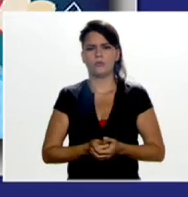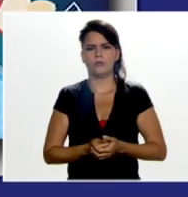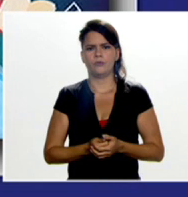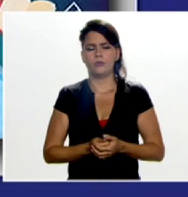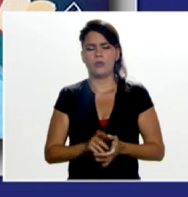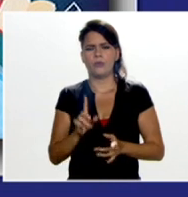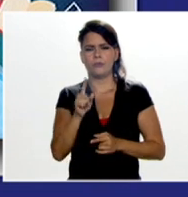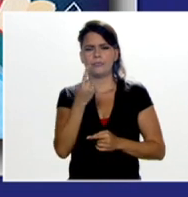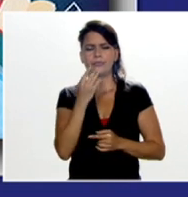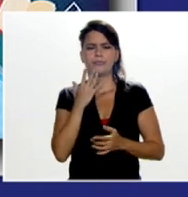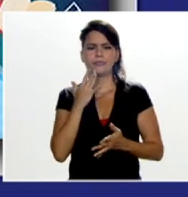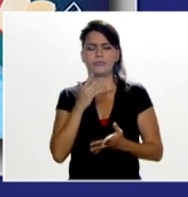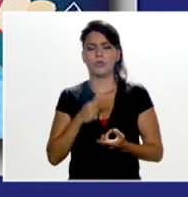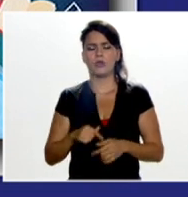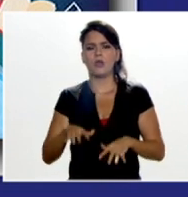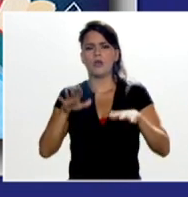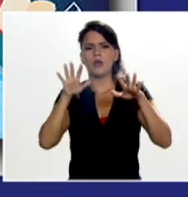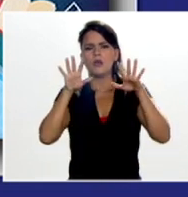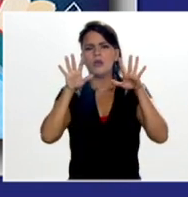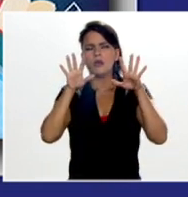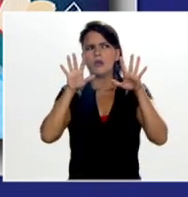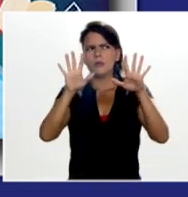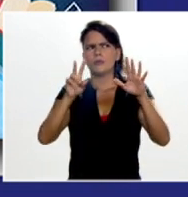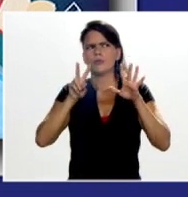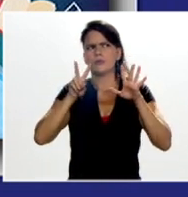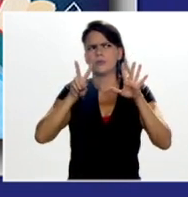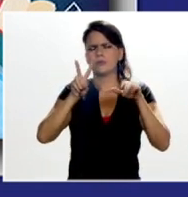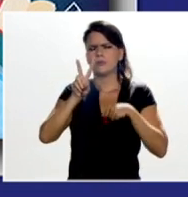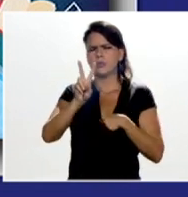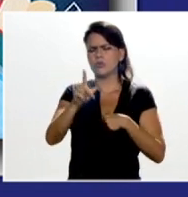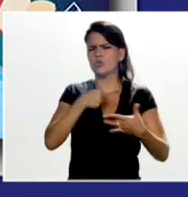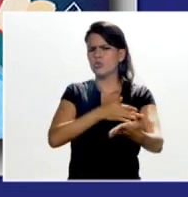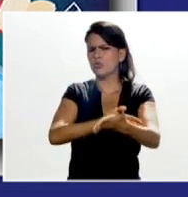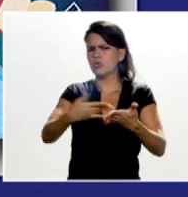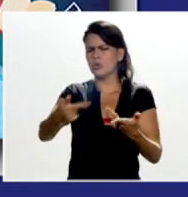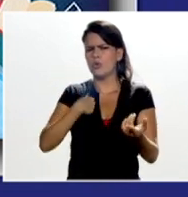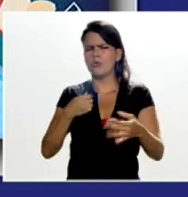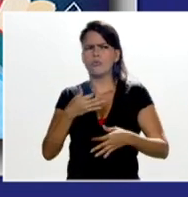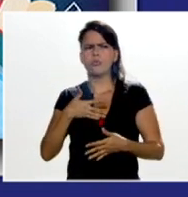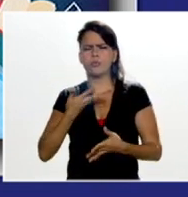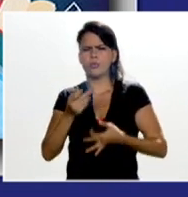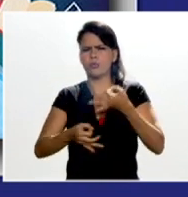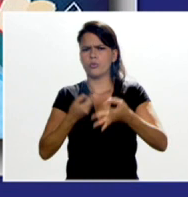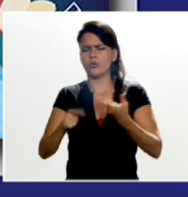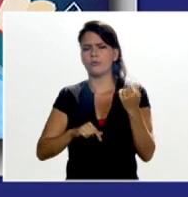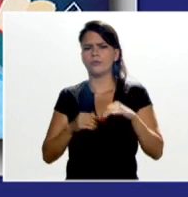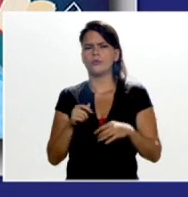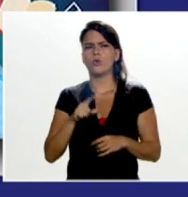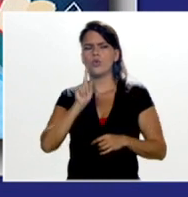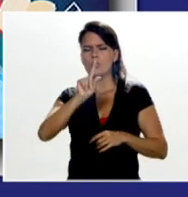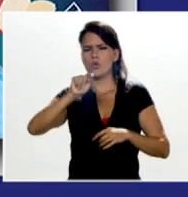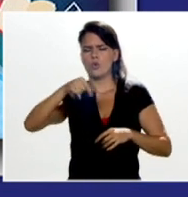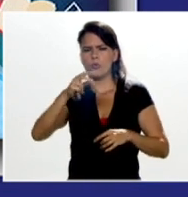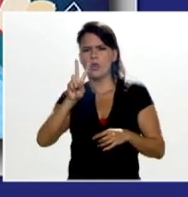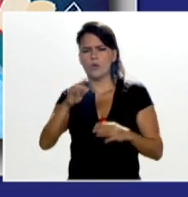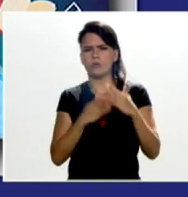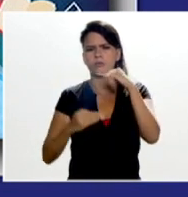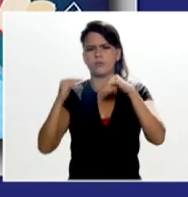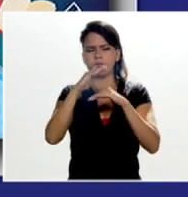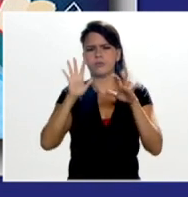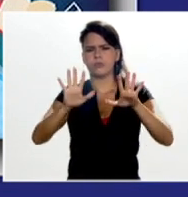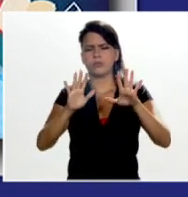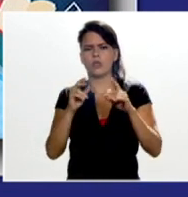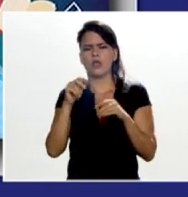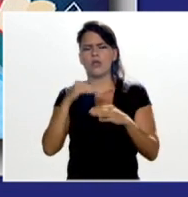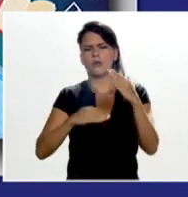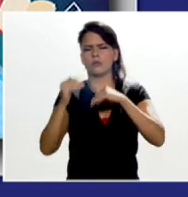El primer caso, 12 millones puede expresarse como 1,2 por 10 a la 7. Otro caso, 600 millones